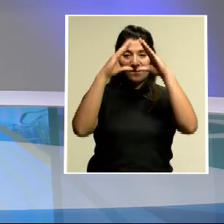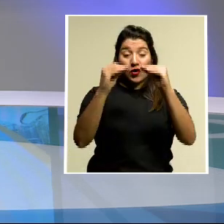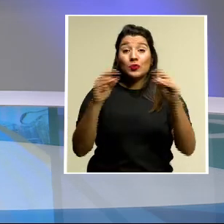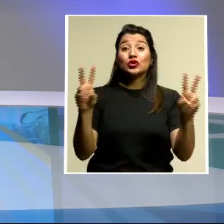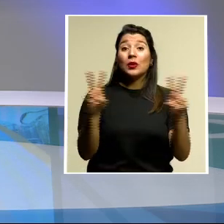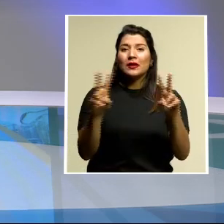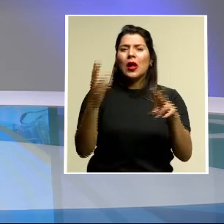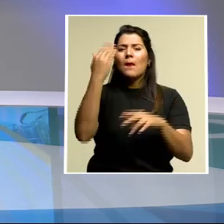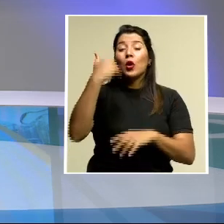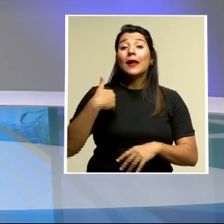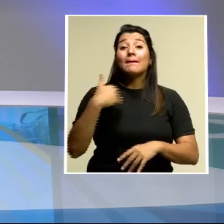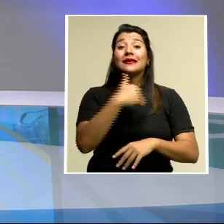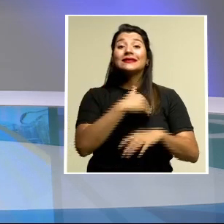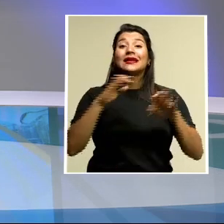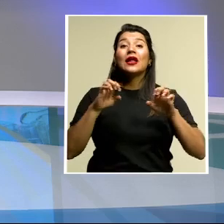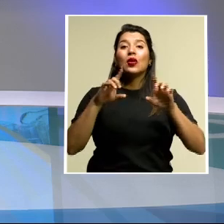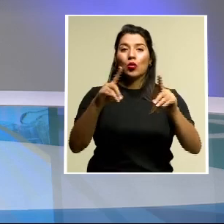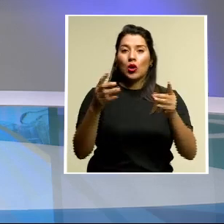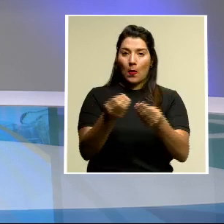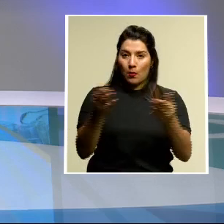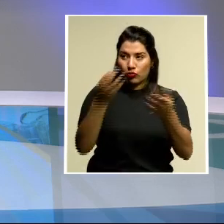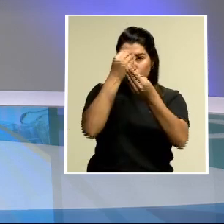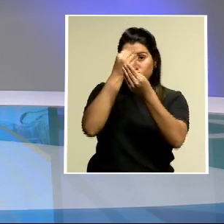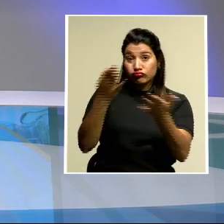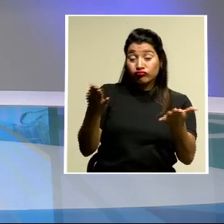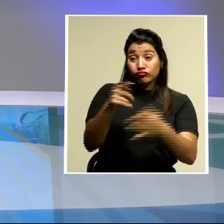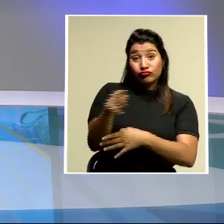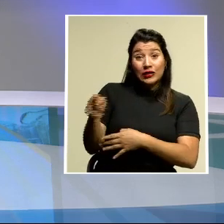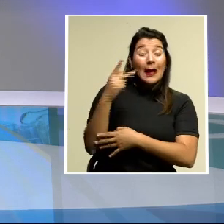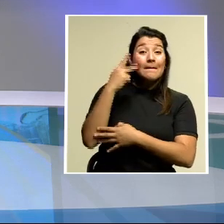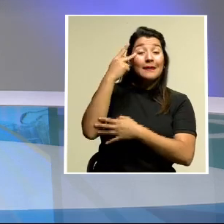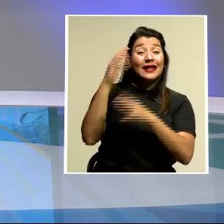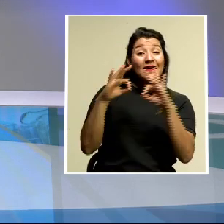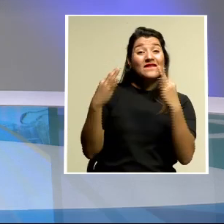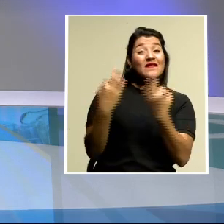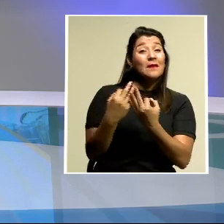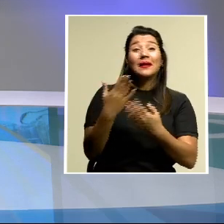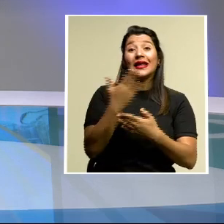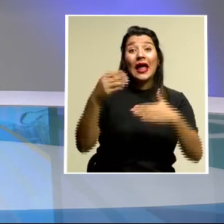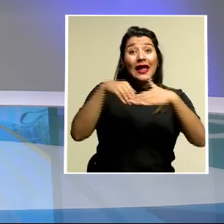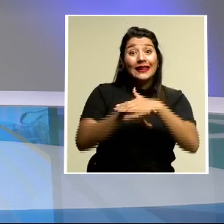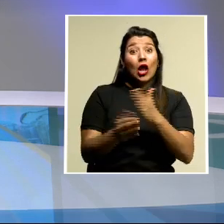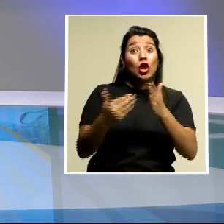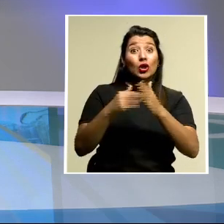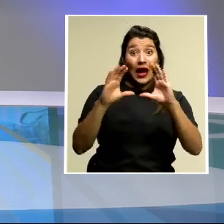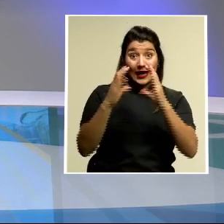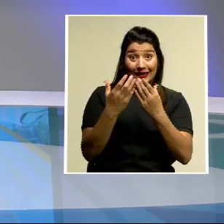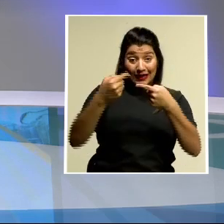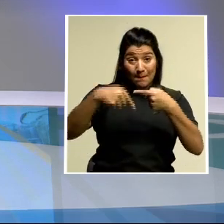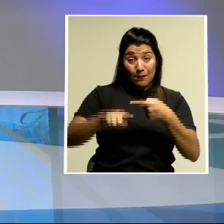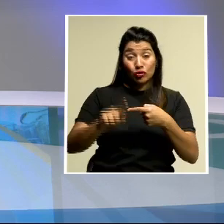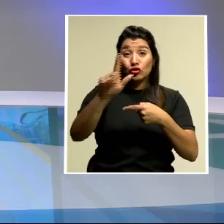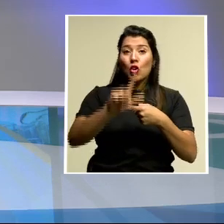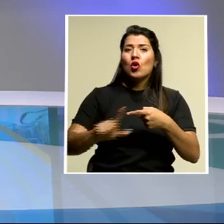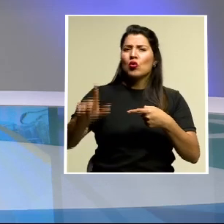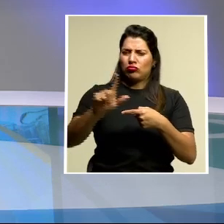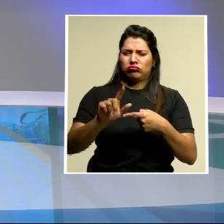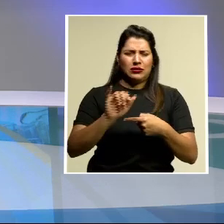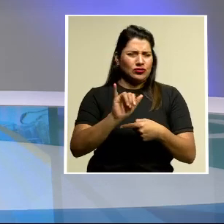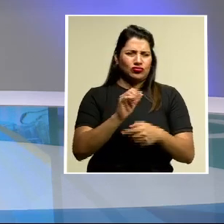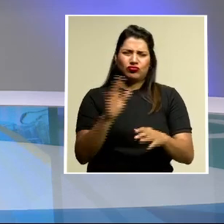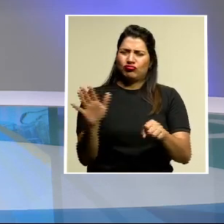vivo, y es que el Ministerio de Educación Pública informó a los padres de familia que el retorno del curso lectivo este lunes será totalmente